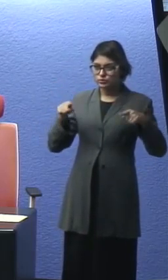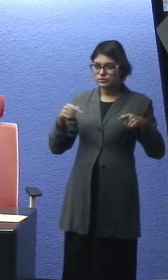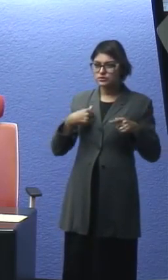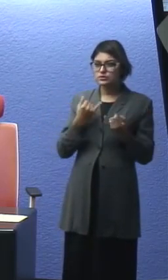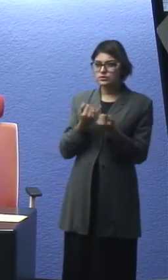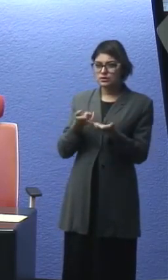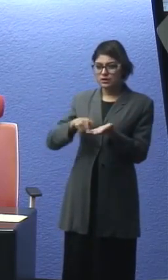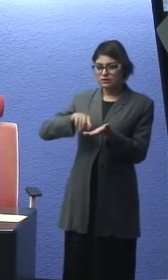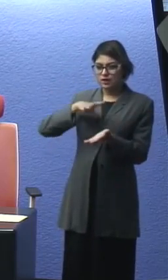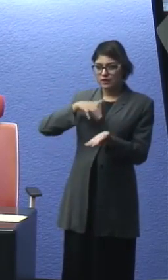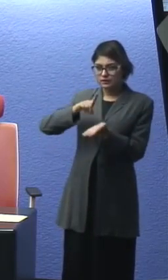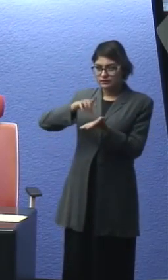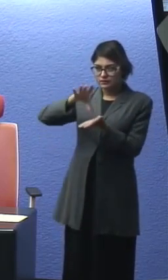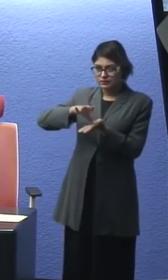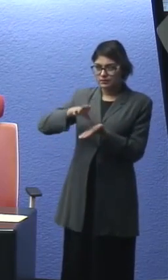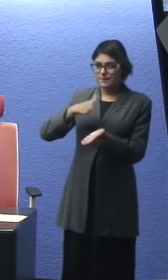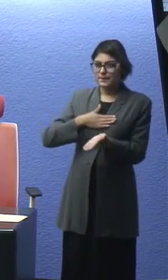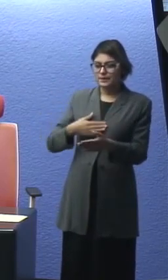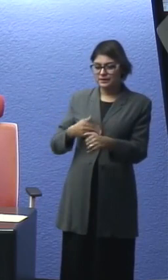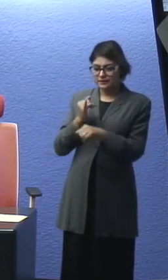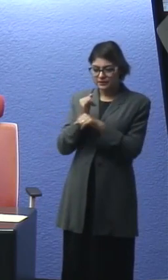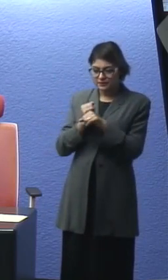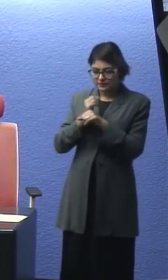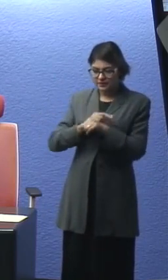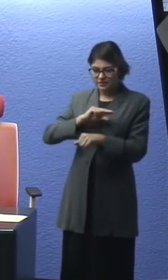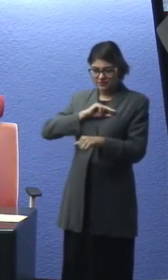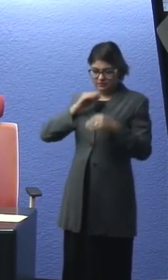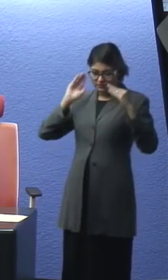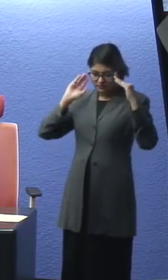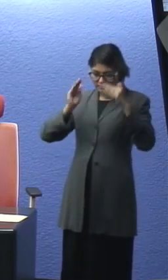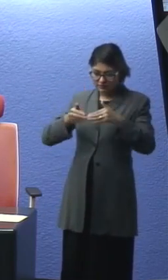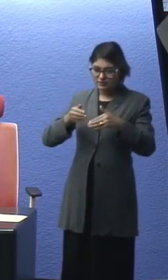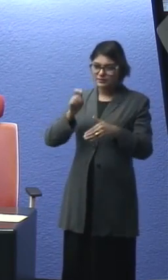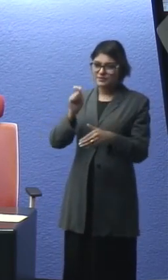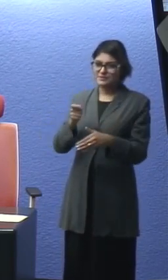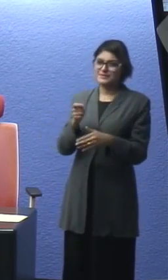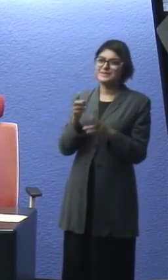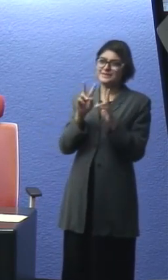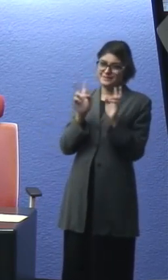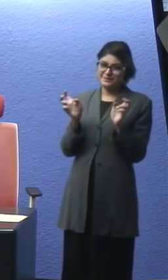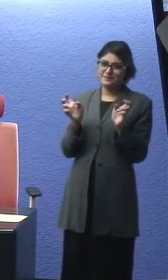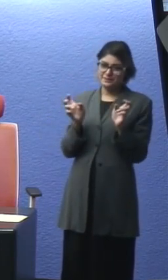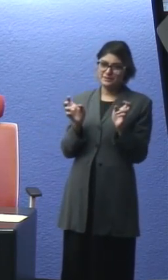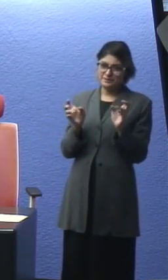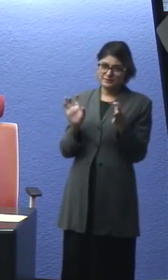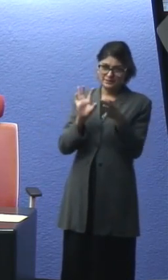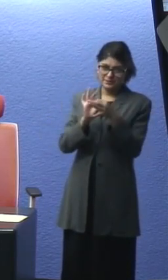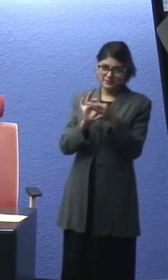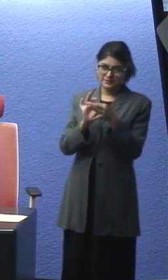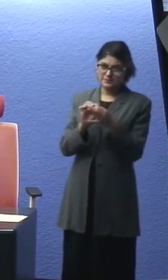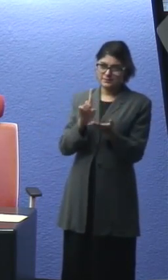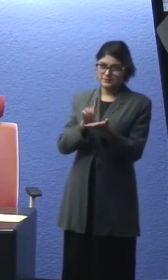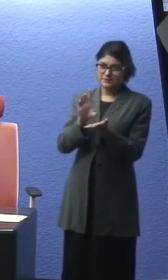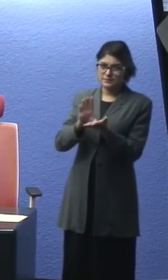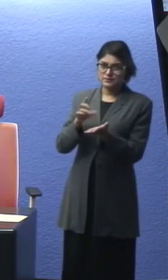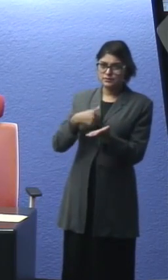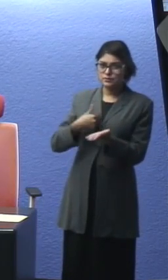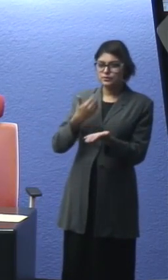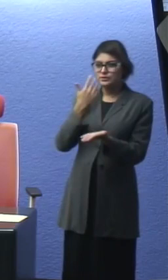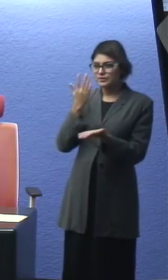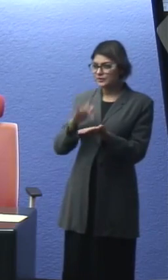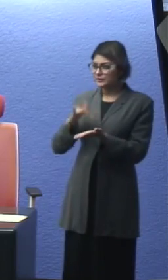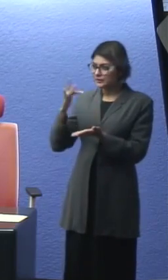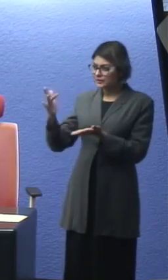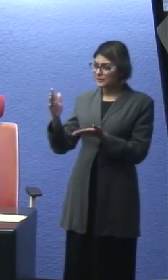condición de discapacidad, y mi investigación tuvo que ver con esta temática. Pues para ser breve, nuevamente agradecer el